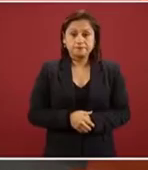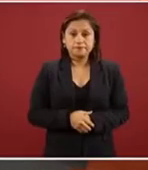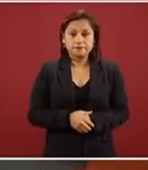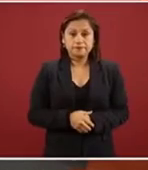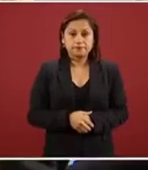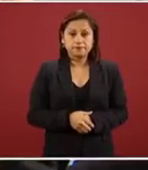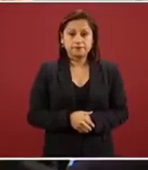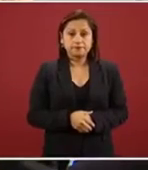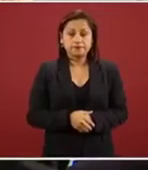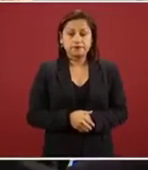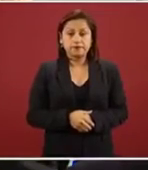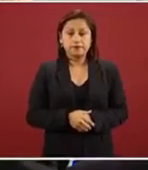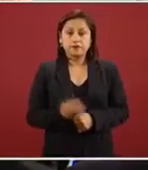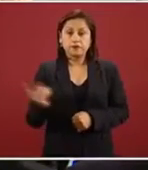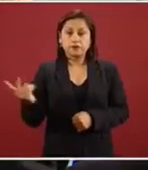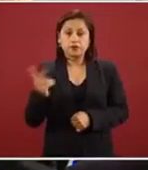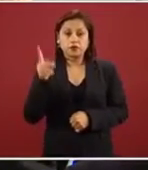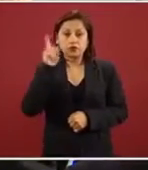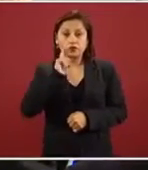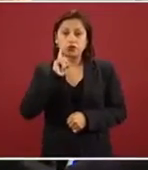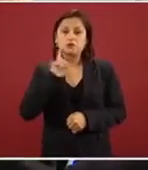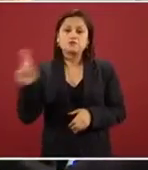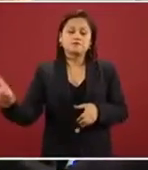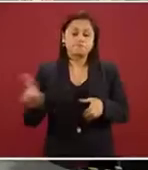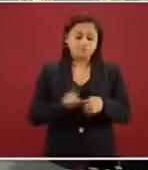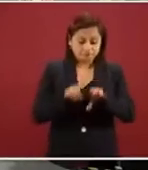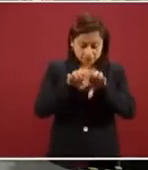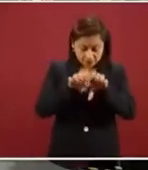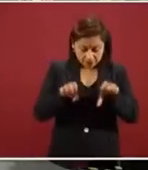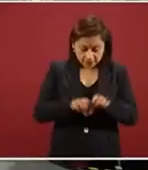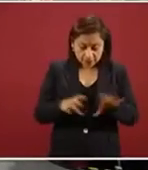las que van a acompañarnos.